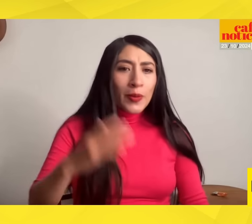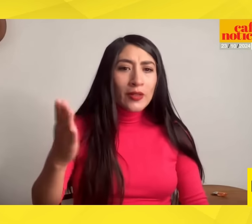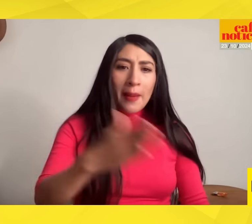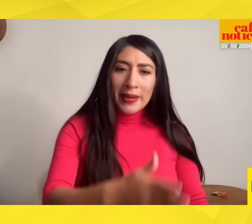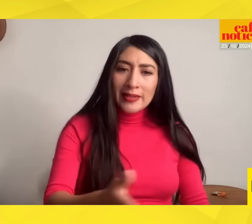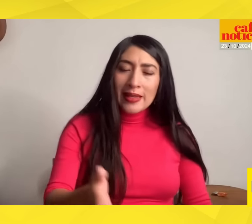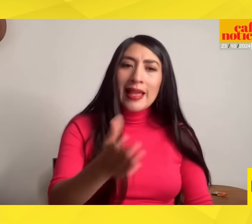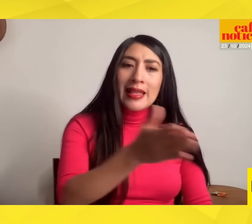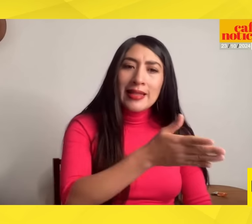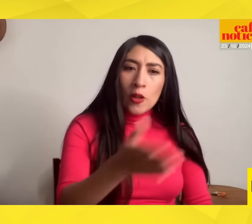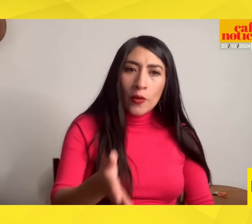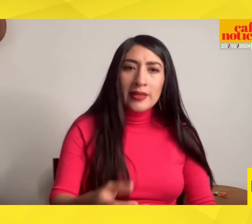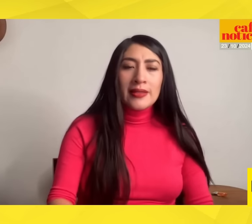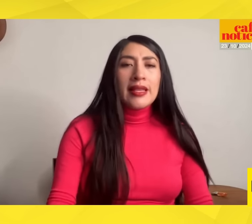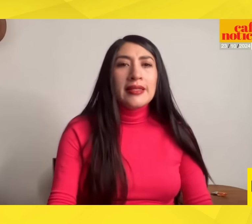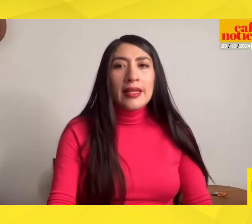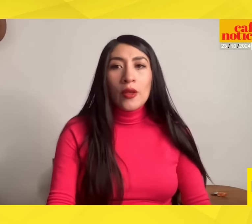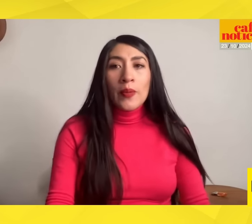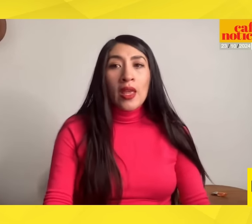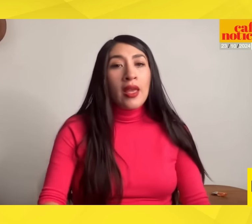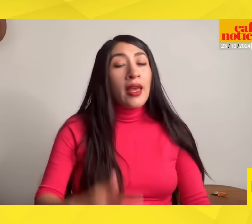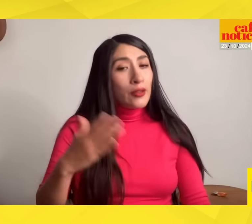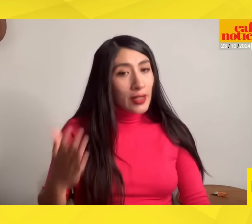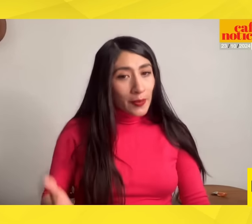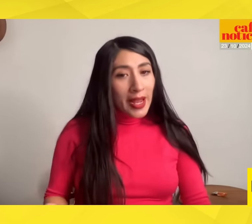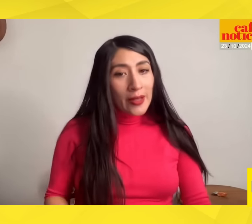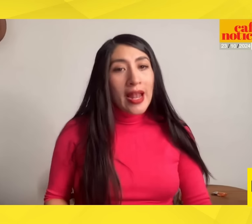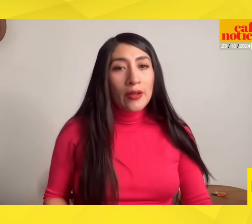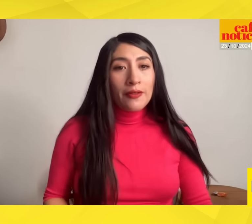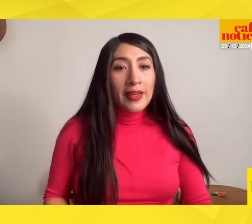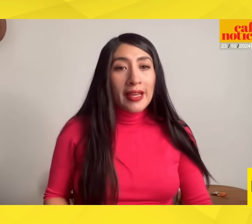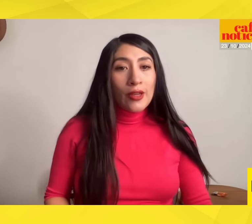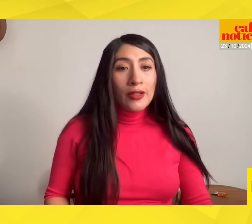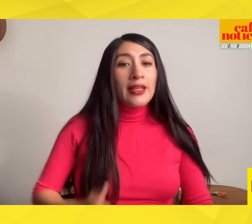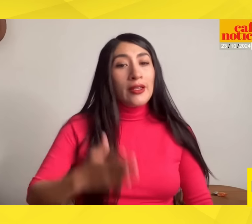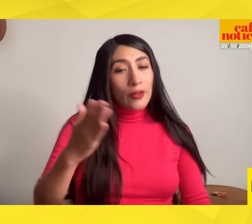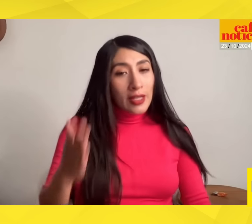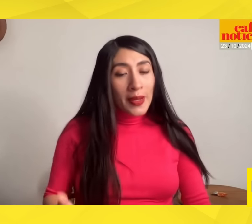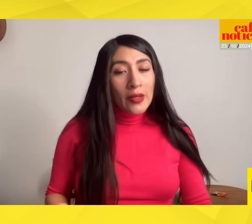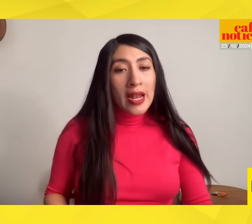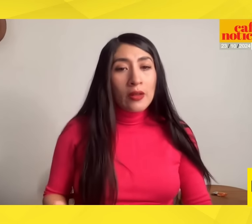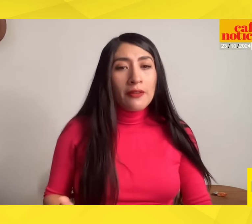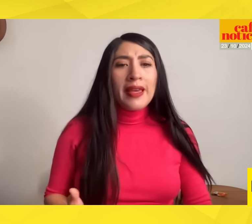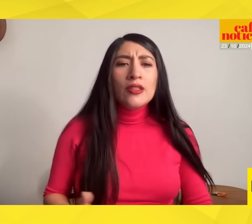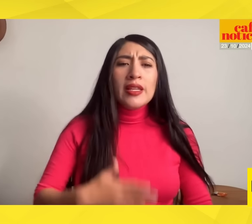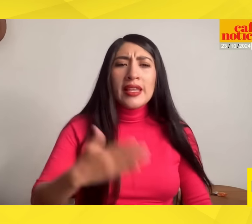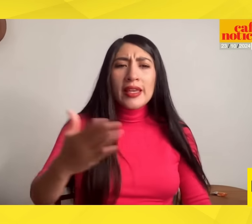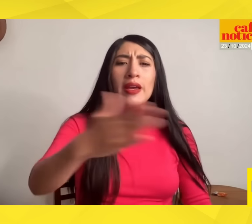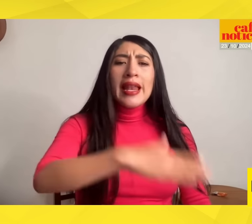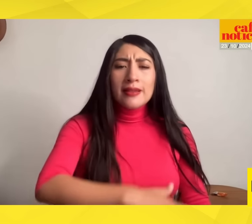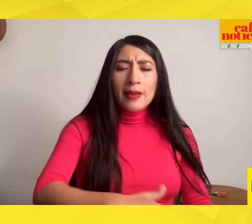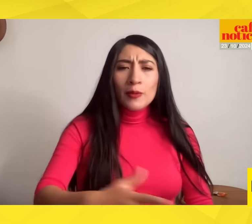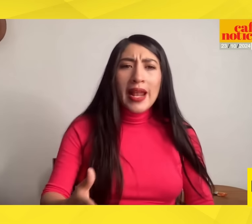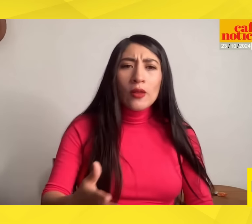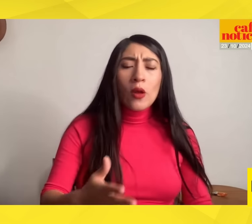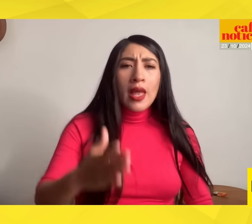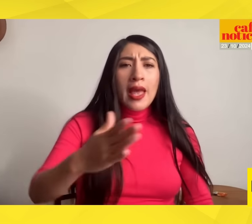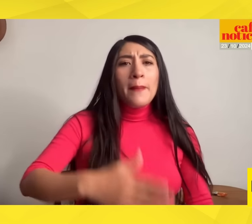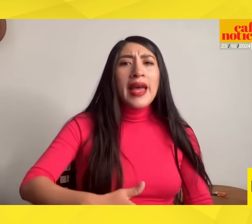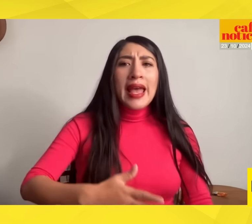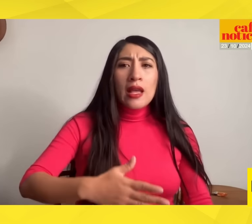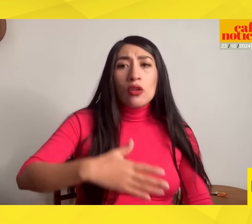entonces por eso la presidenta desde el lunes está diciendo estoy esperando la notificación estoy esperando la notificación y dijo que le estaba